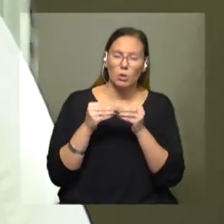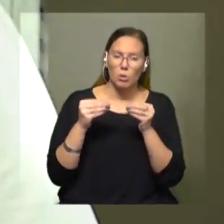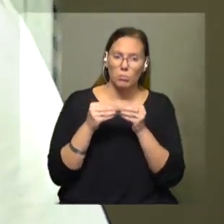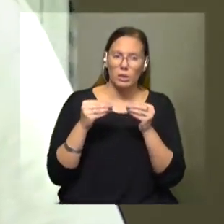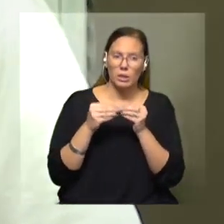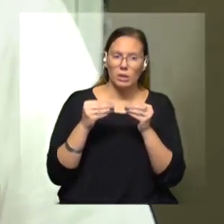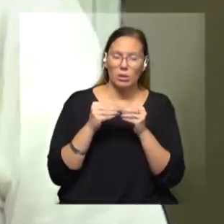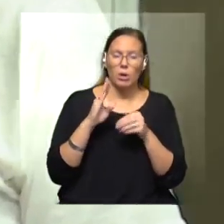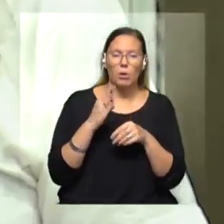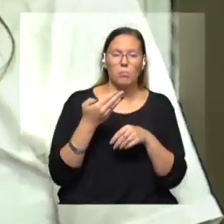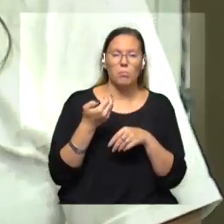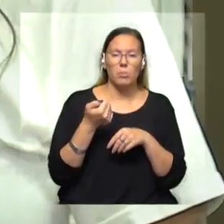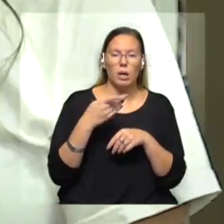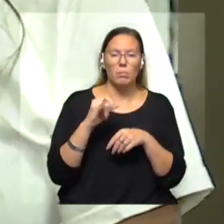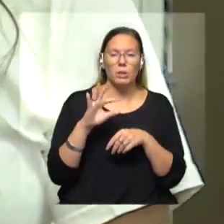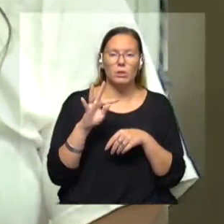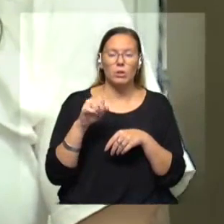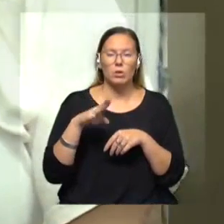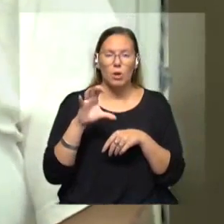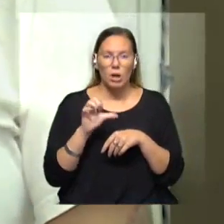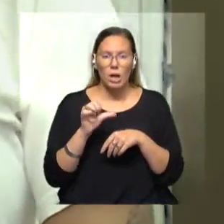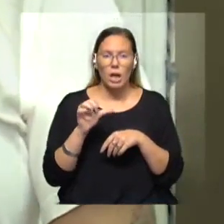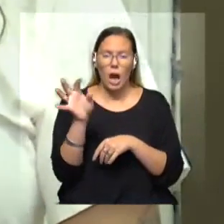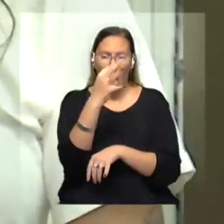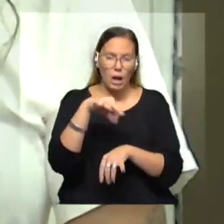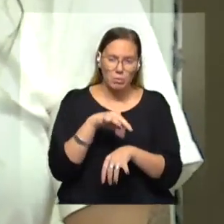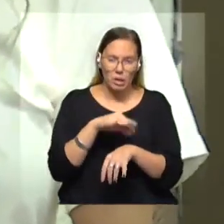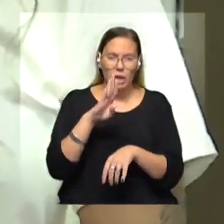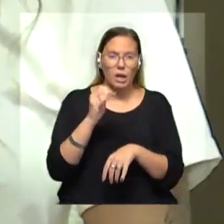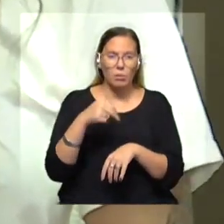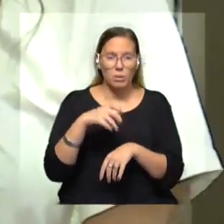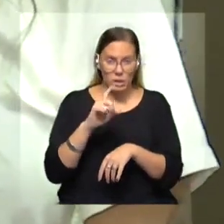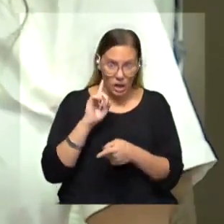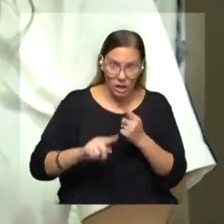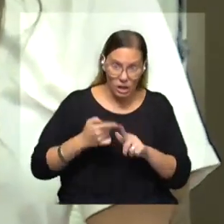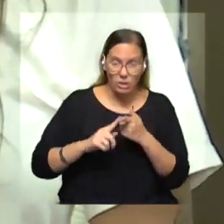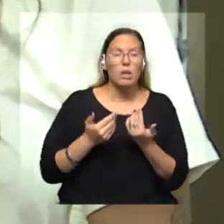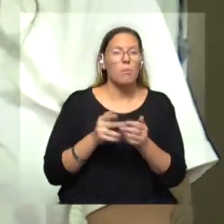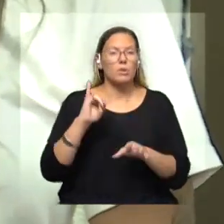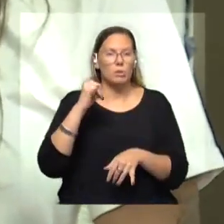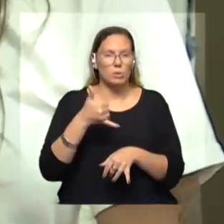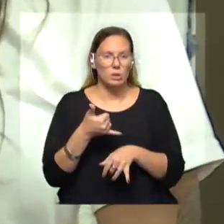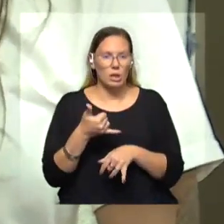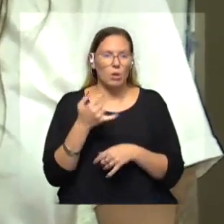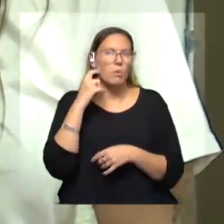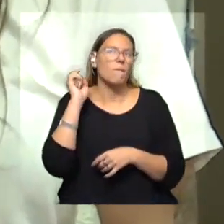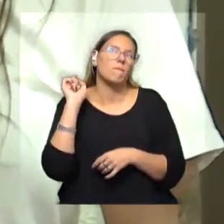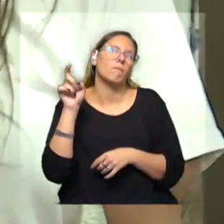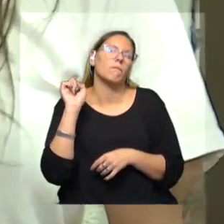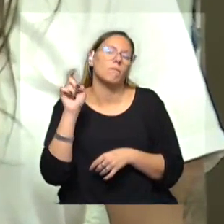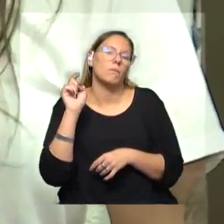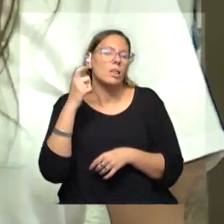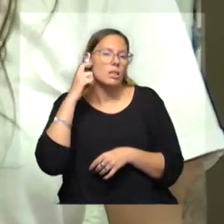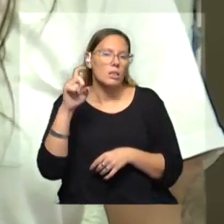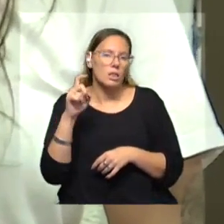Pablito y Noé, de panal, abejas y todo. ¿Tiene relación real con eso? Sí. Al principio sí, fue como la inspiración también